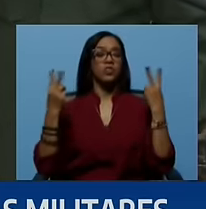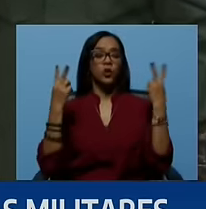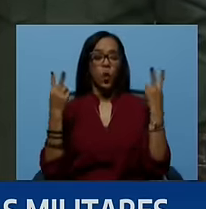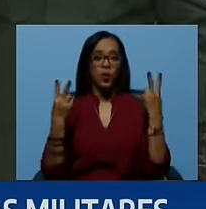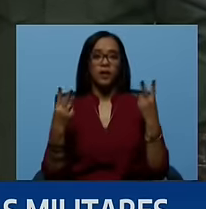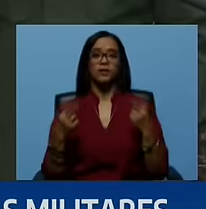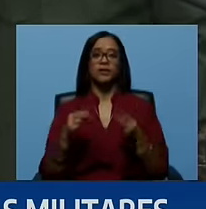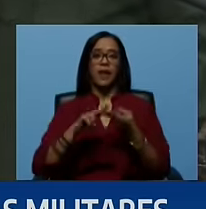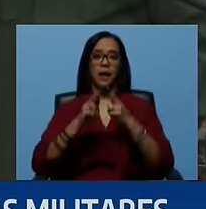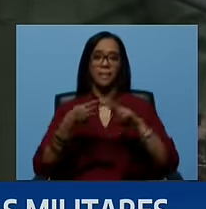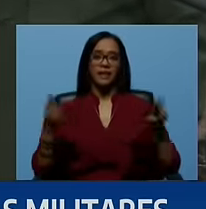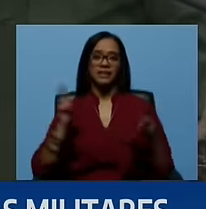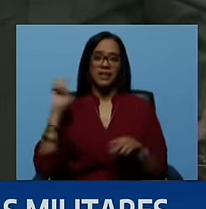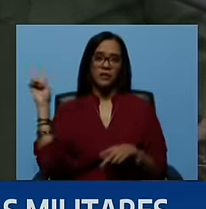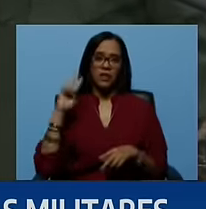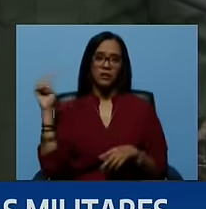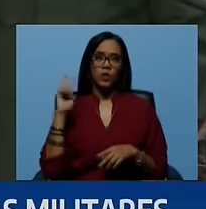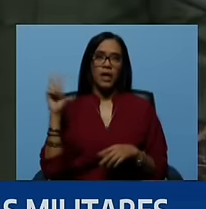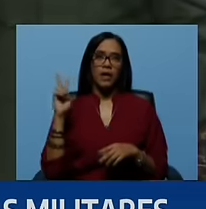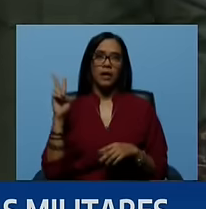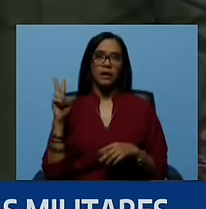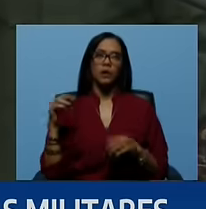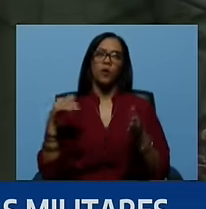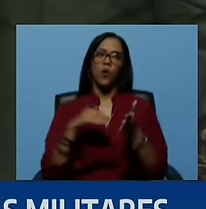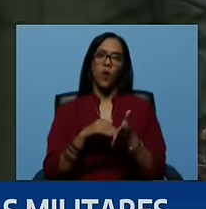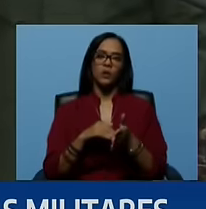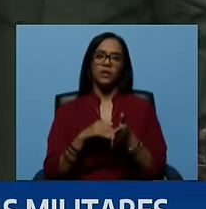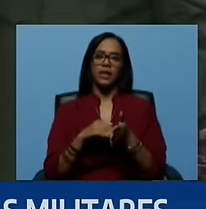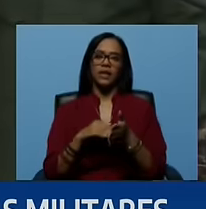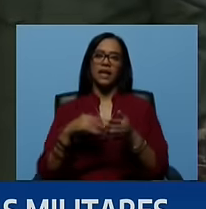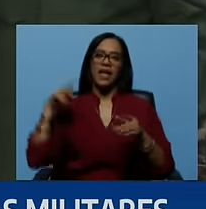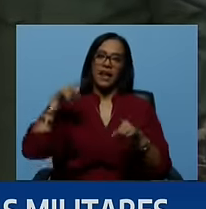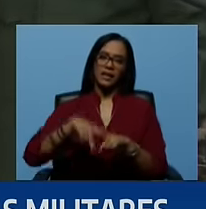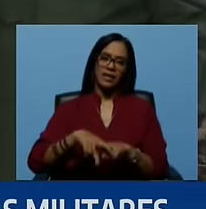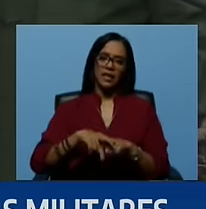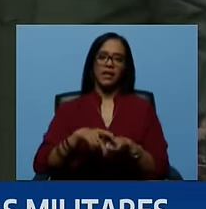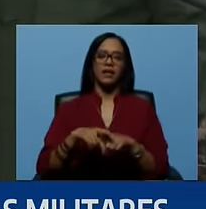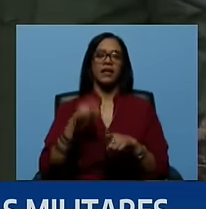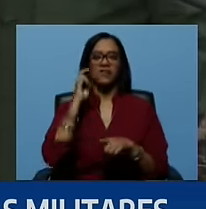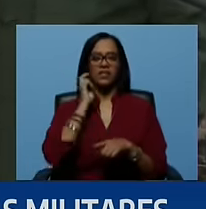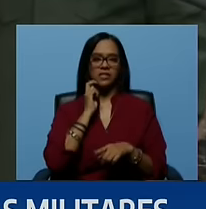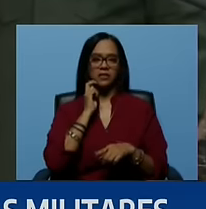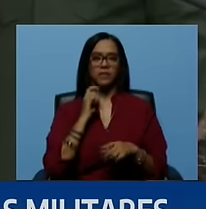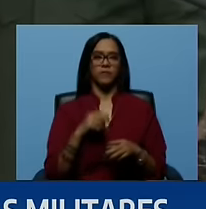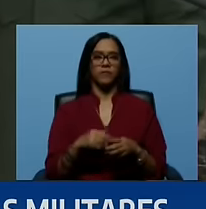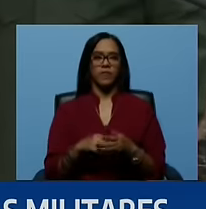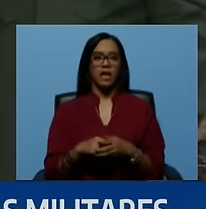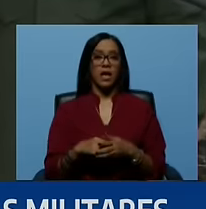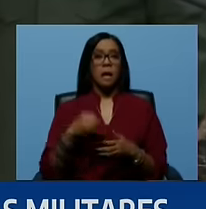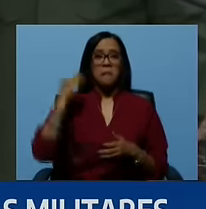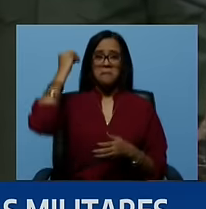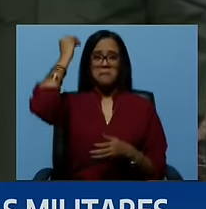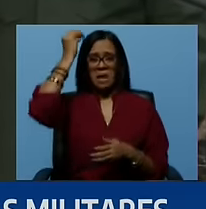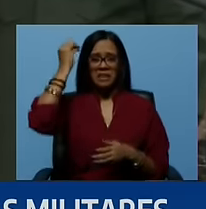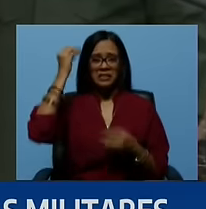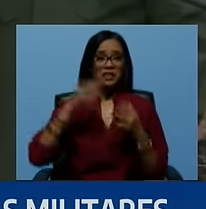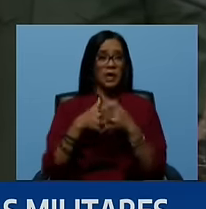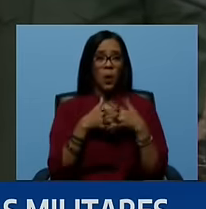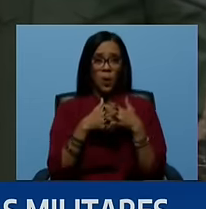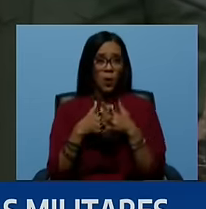de la paz de Venezuela contra el ataque del brote fascista cree el Imperio